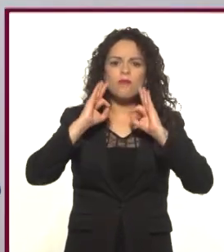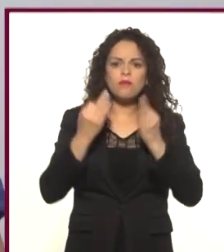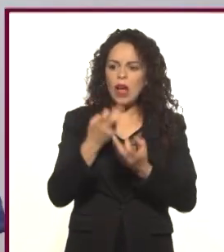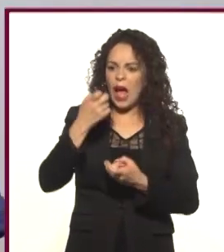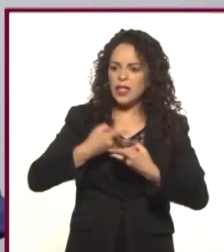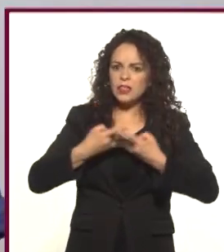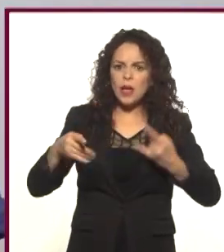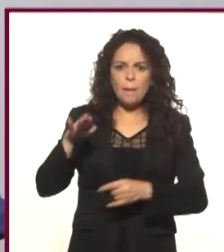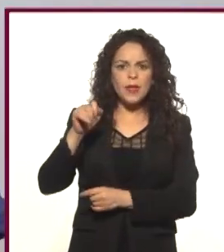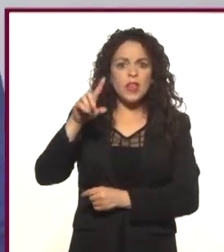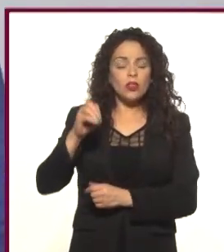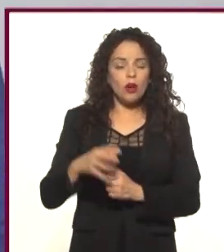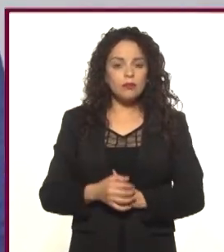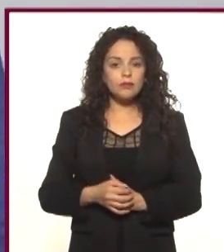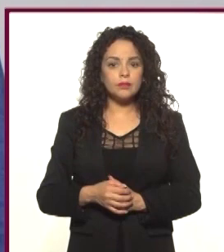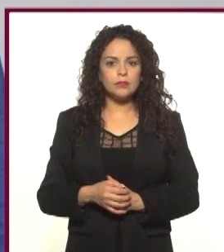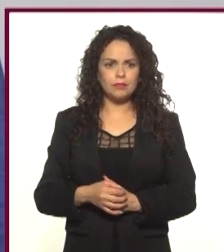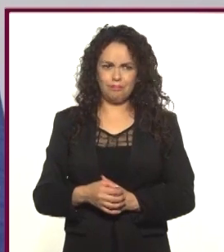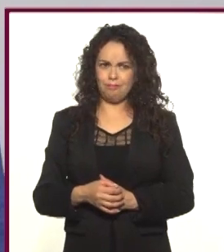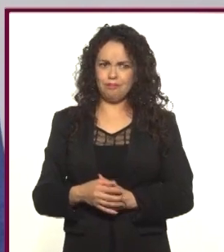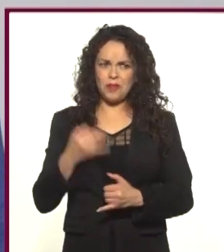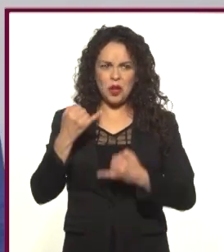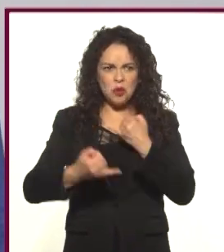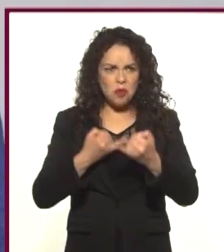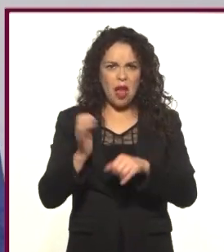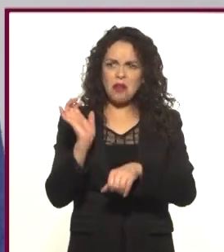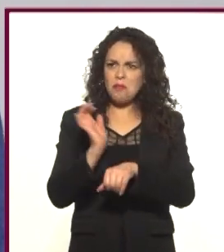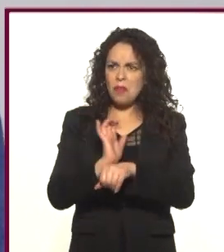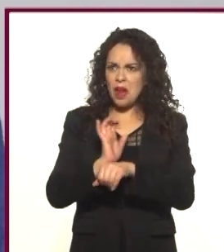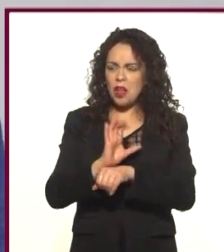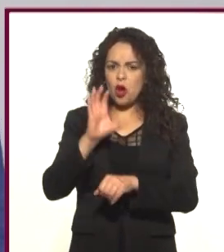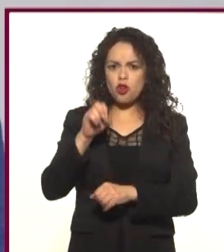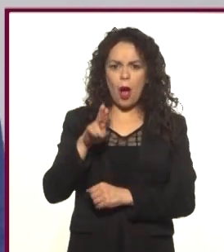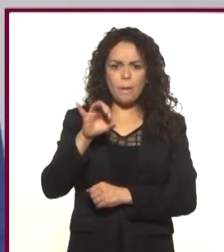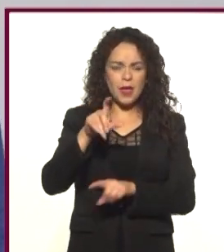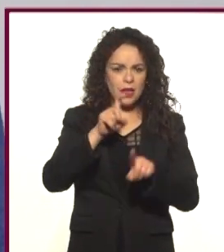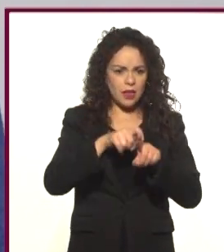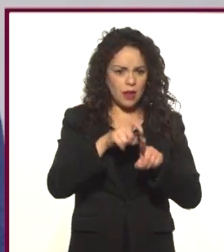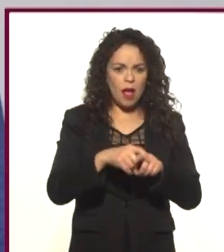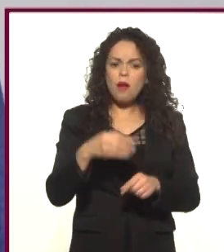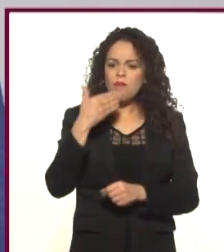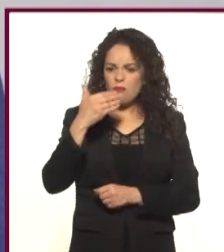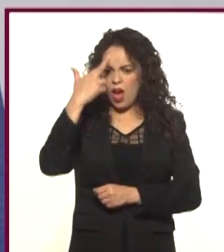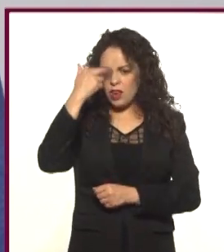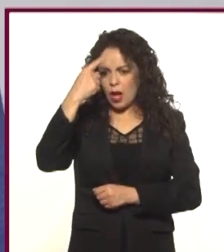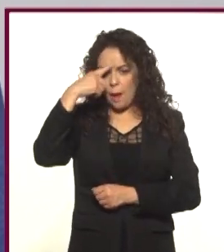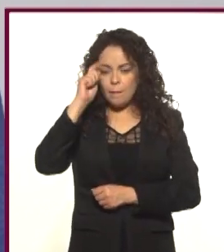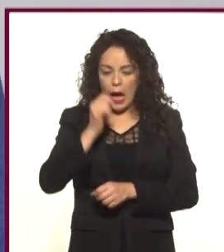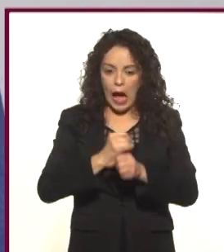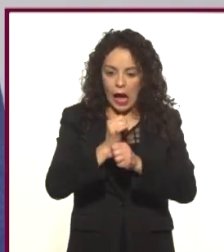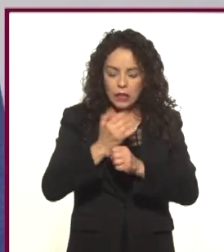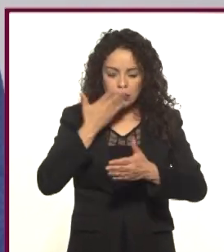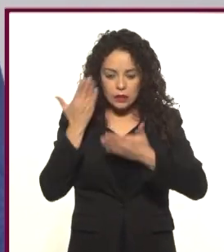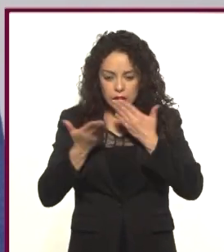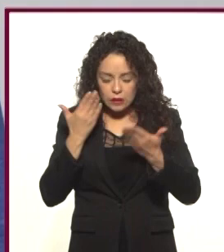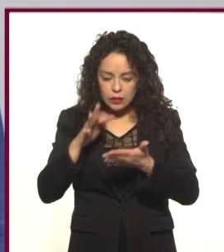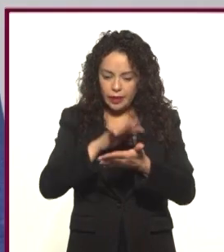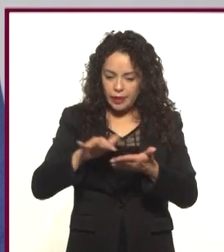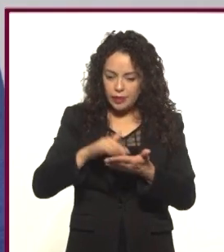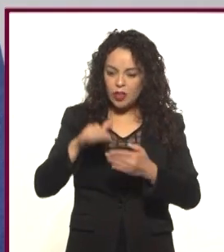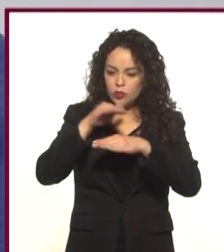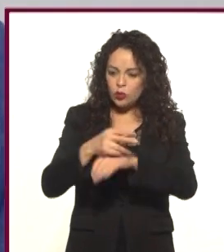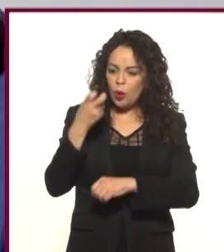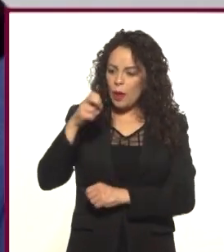mitos. Pues la verdad, con cosas como los juegos, las películas, los cómics, son un buen motivo para leer e investigar sobre estos